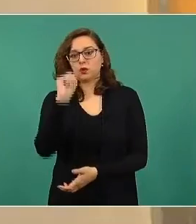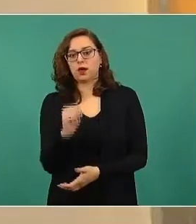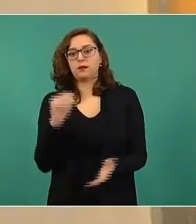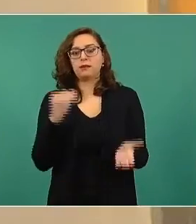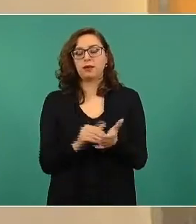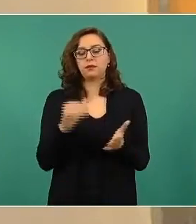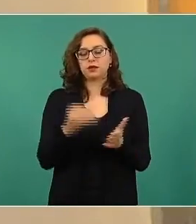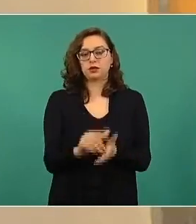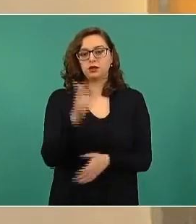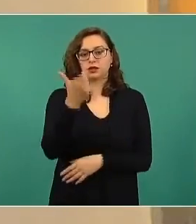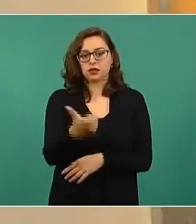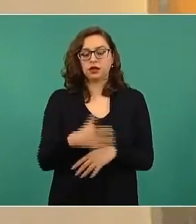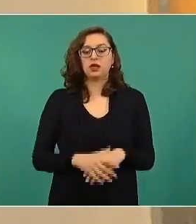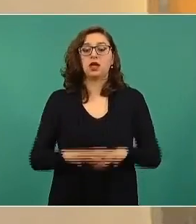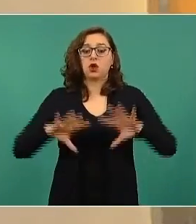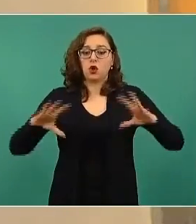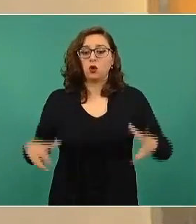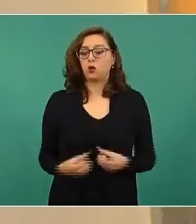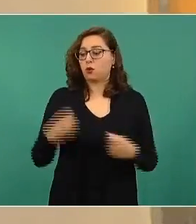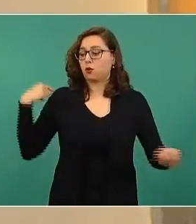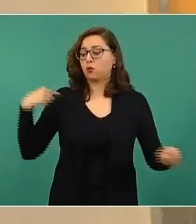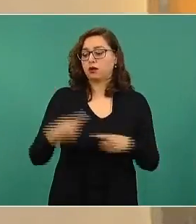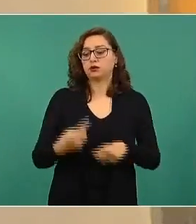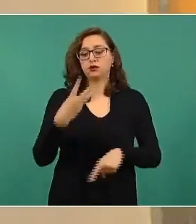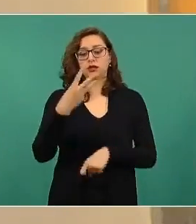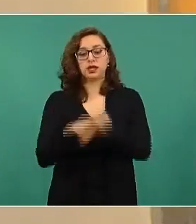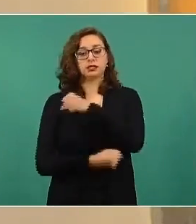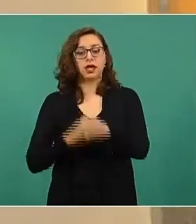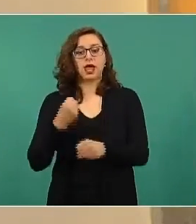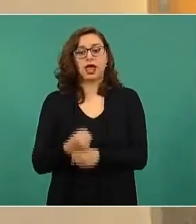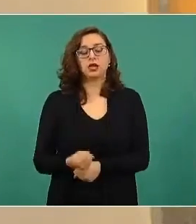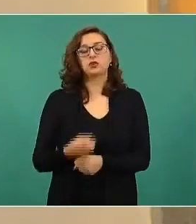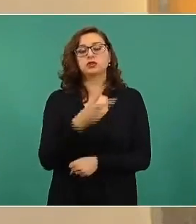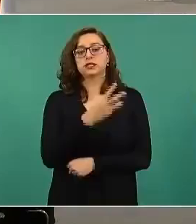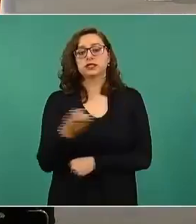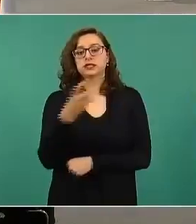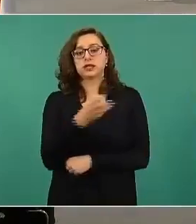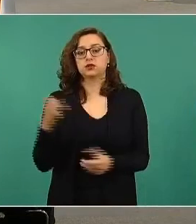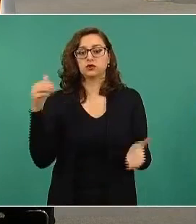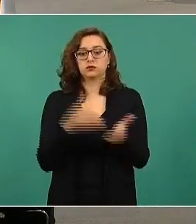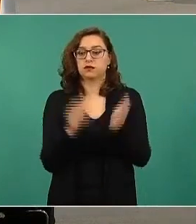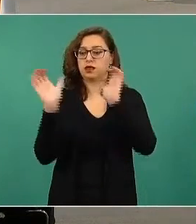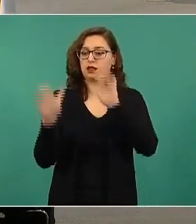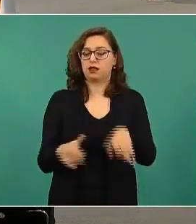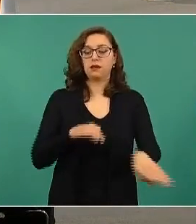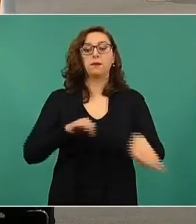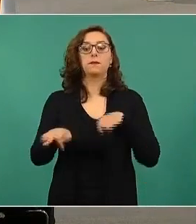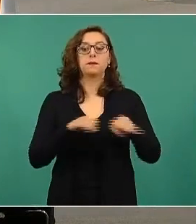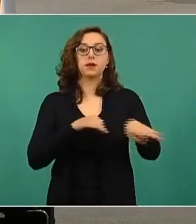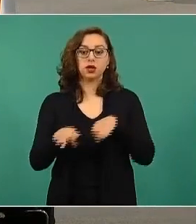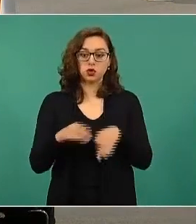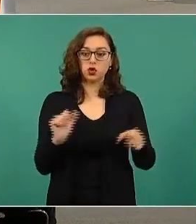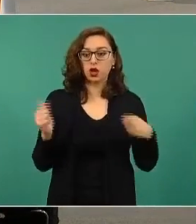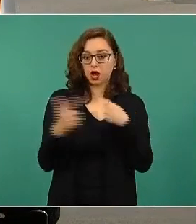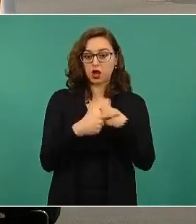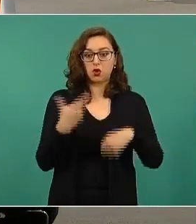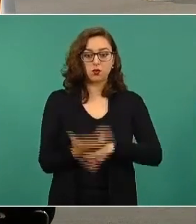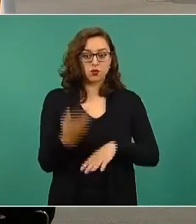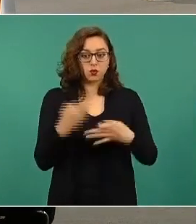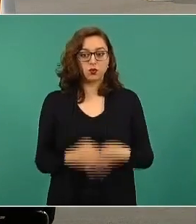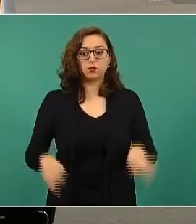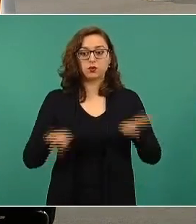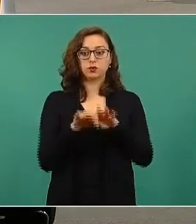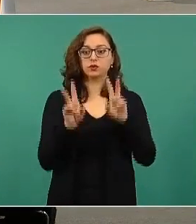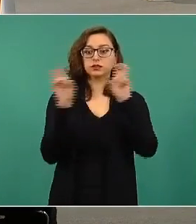de 300.000 empleos haber generado en estos primeros tres años. Un dato muy importante son los beneficiarios de